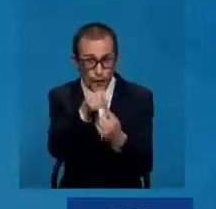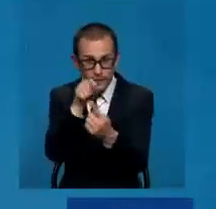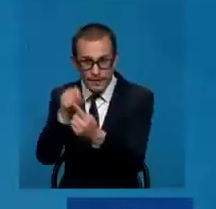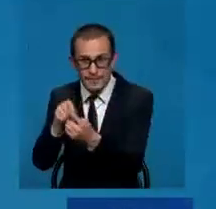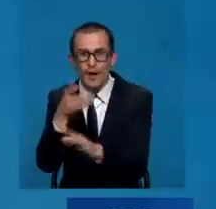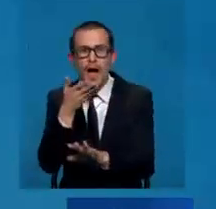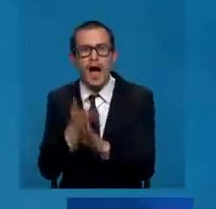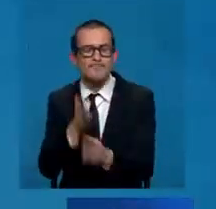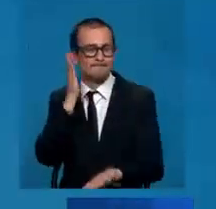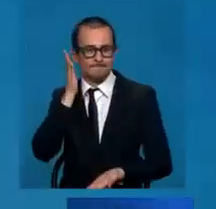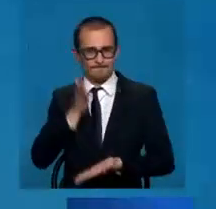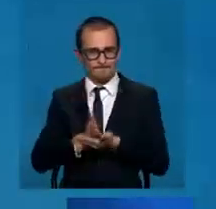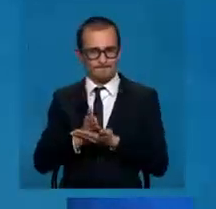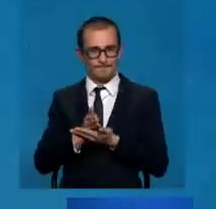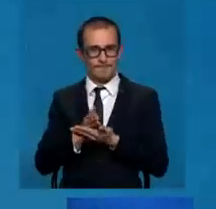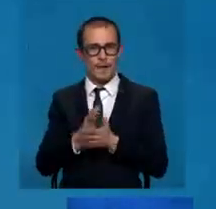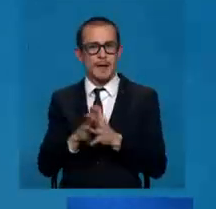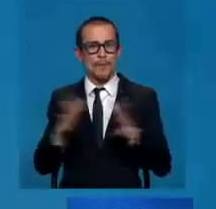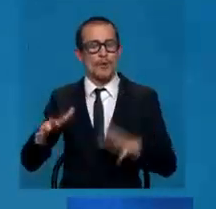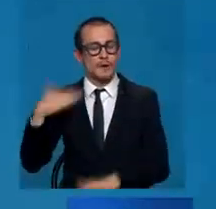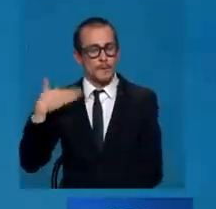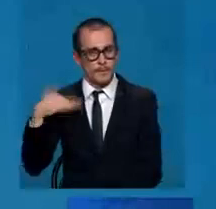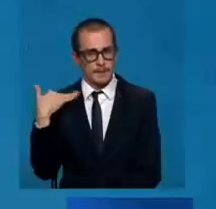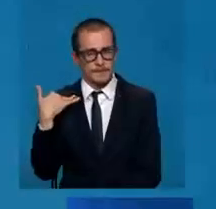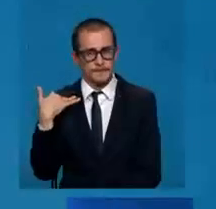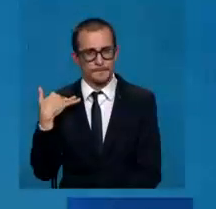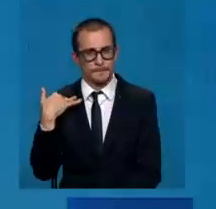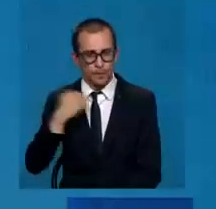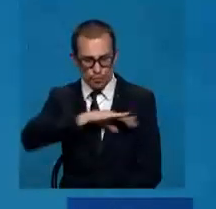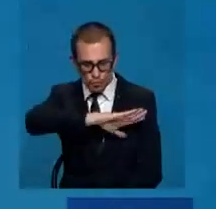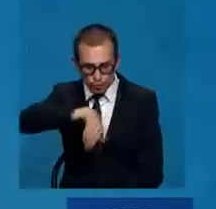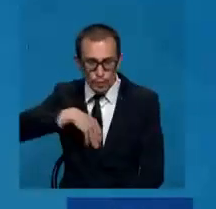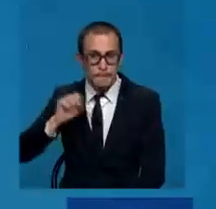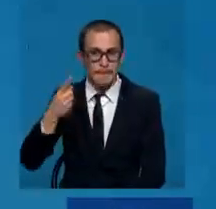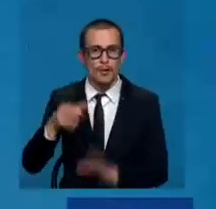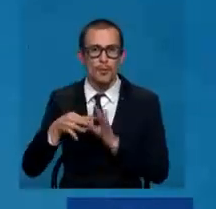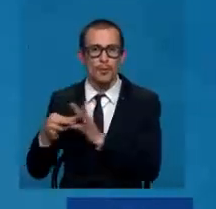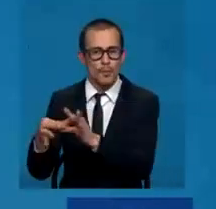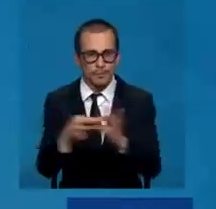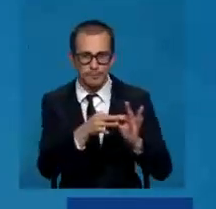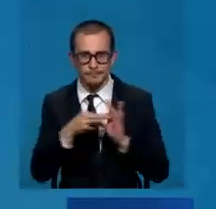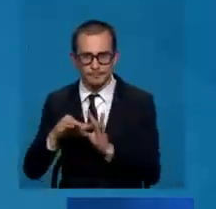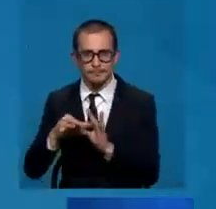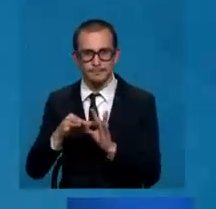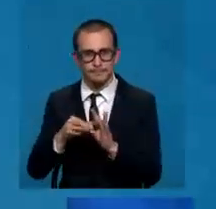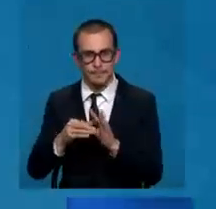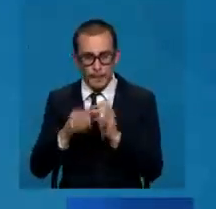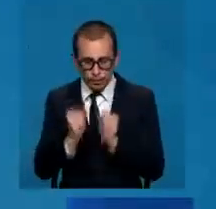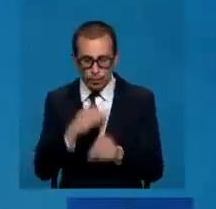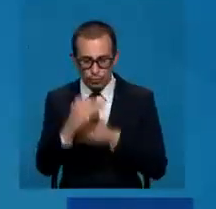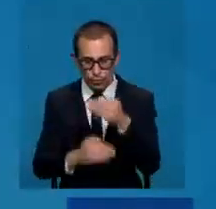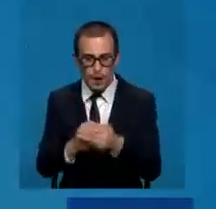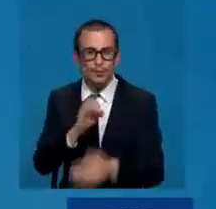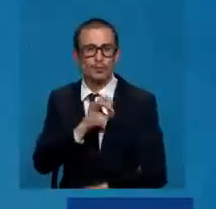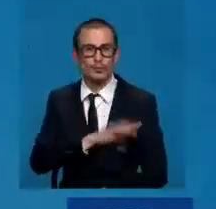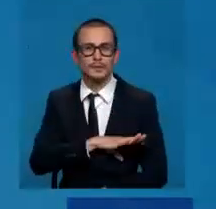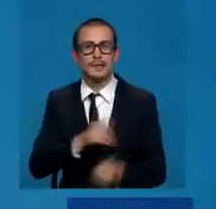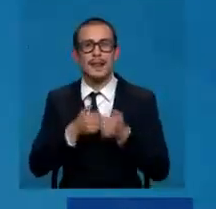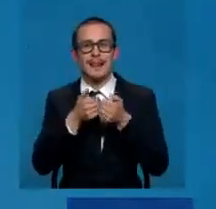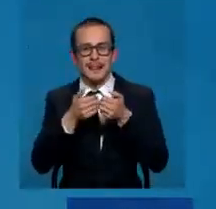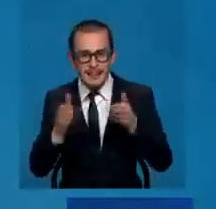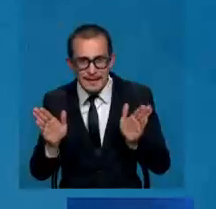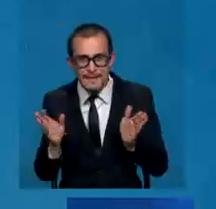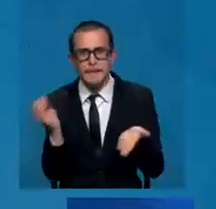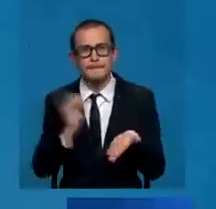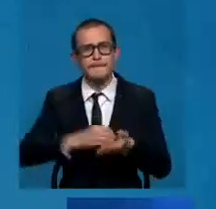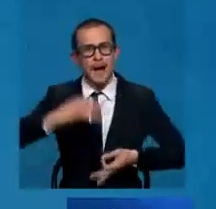existe una condición fundamental. Tenemos que estar unidos para avanzar hacia un Chile más libre,